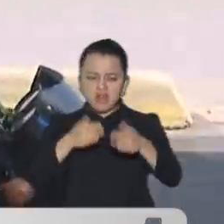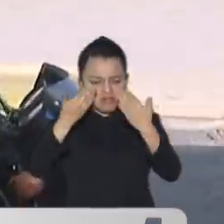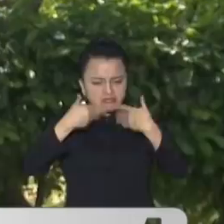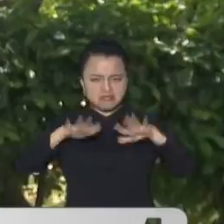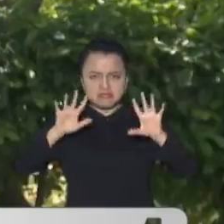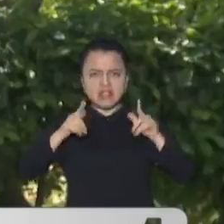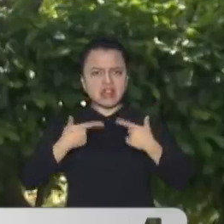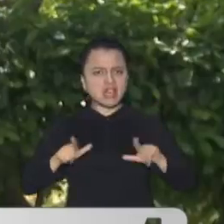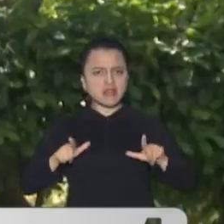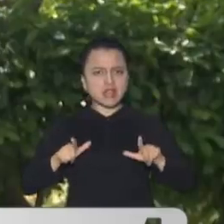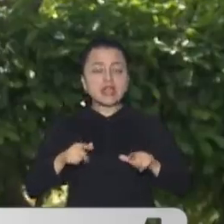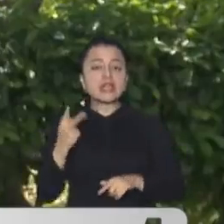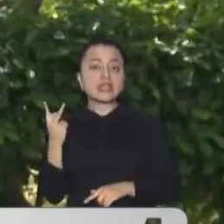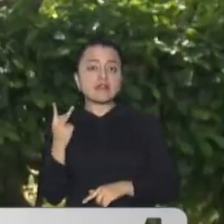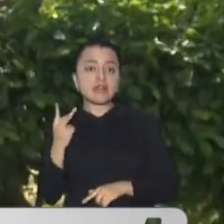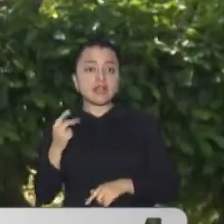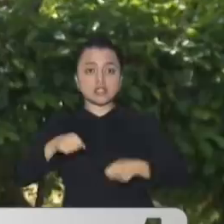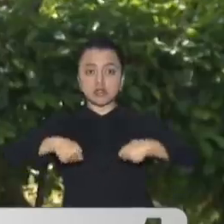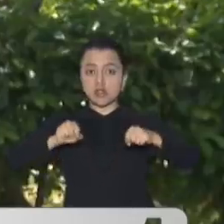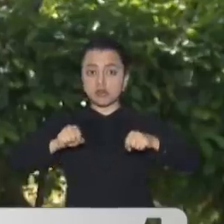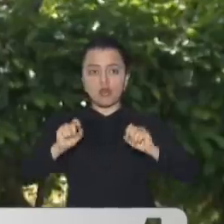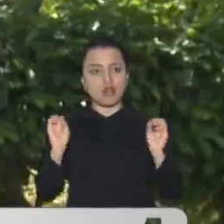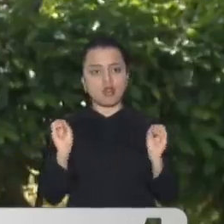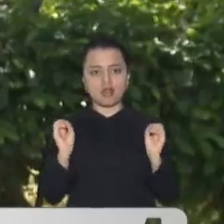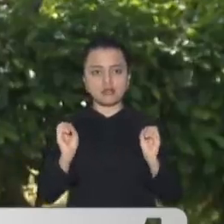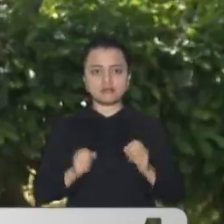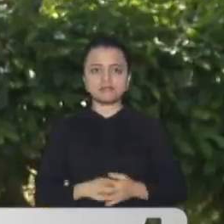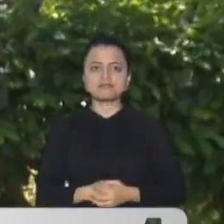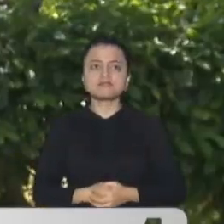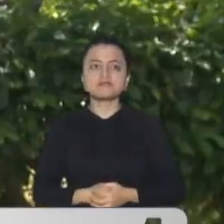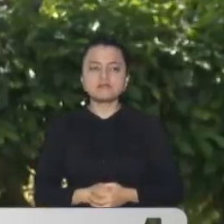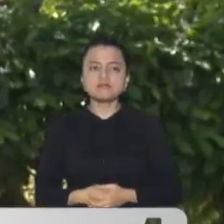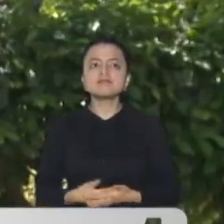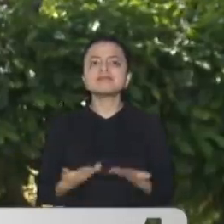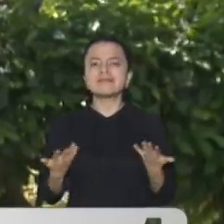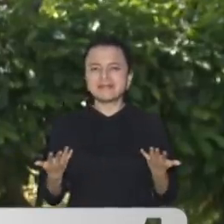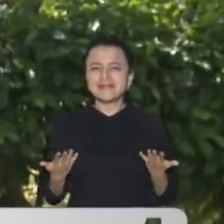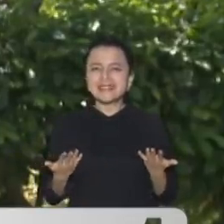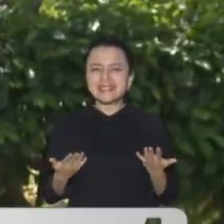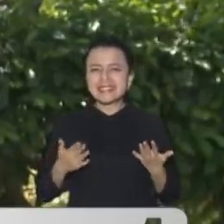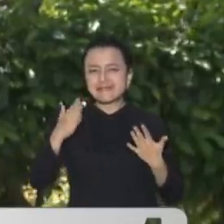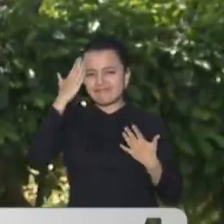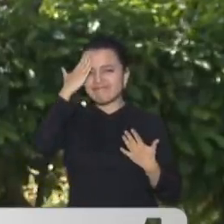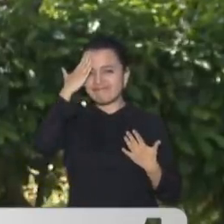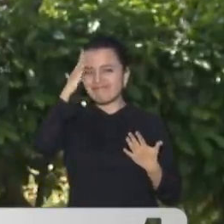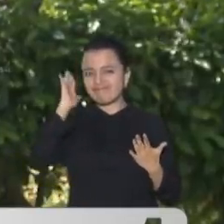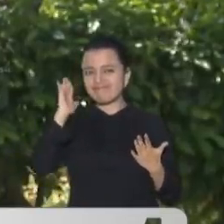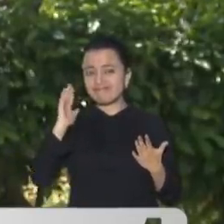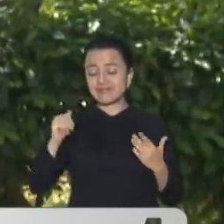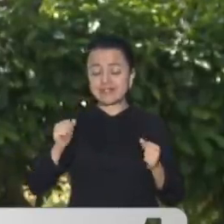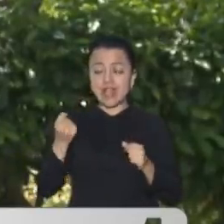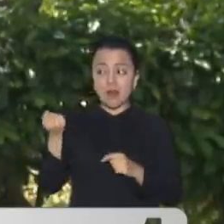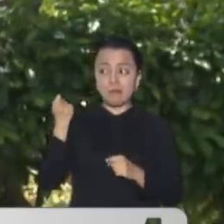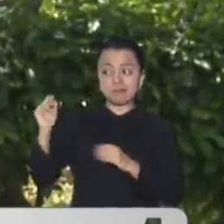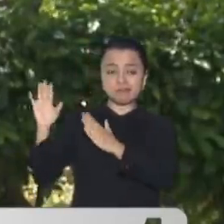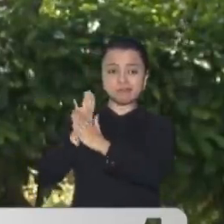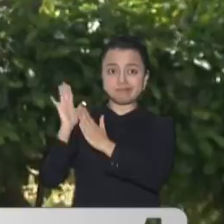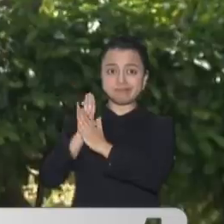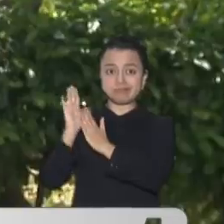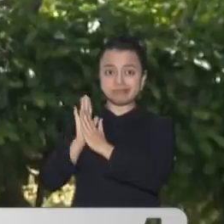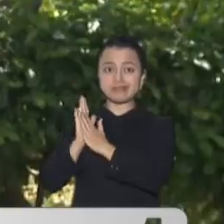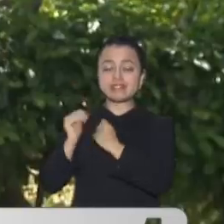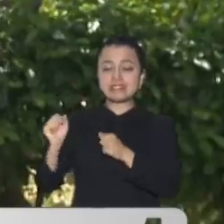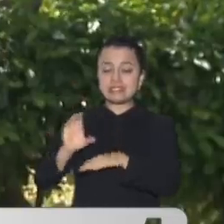moto. Hay que decir que en la capital de Bolívar continúa el aumento acelerado de casos. Según el último reporte, la